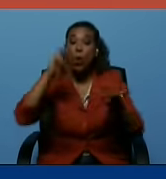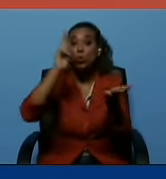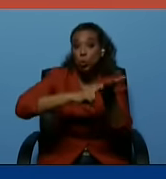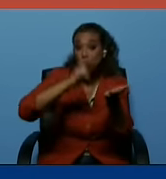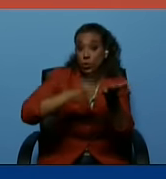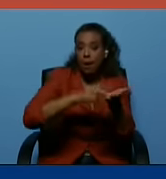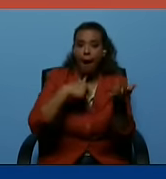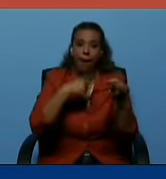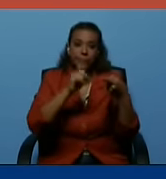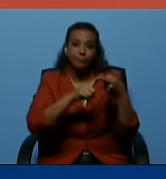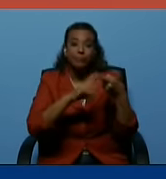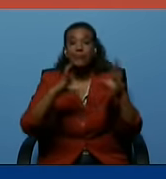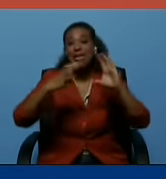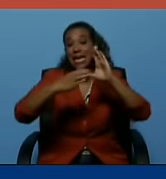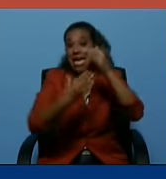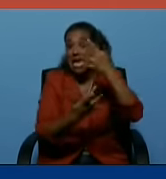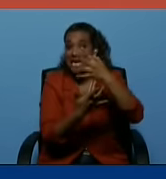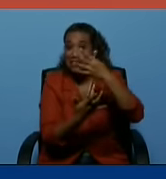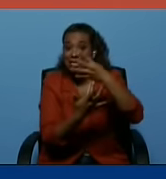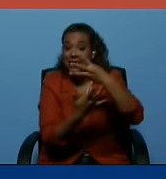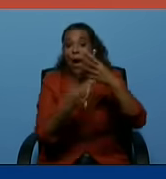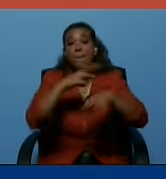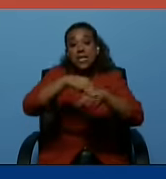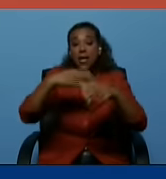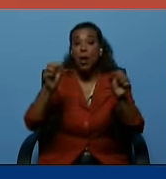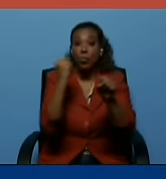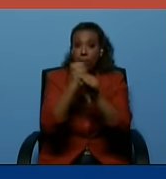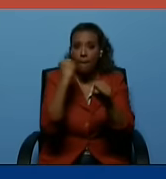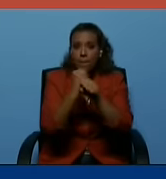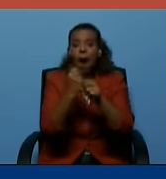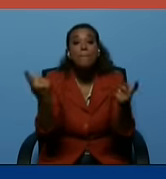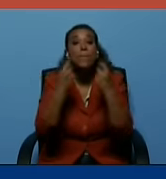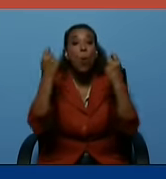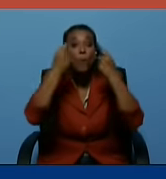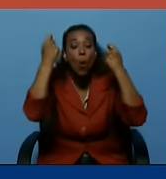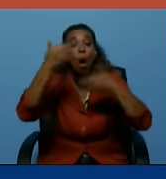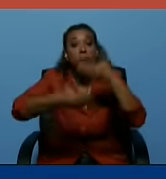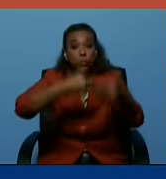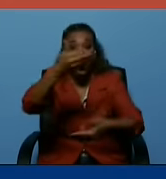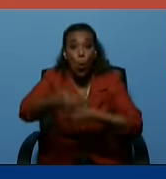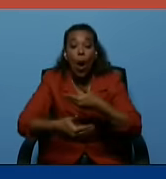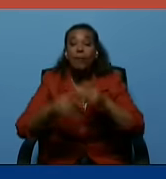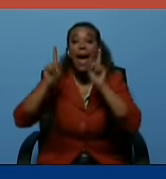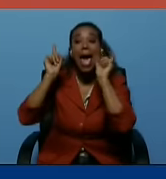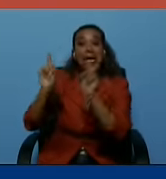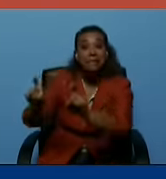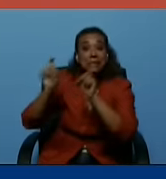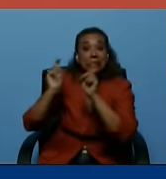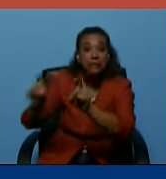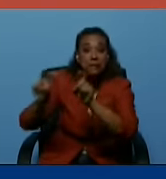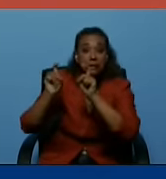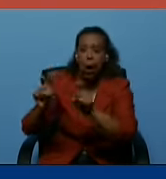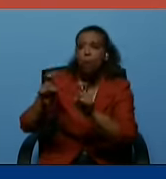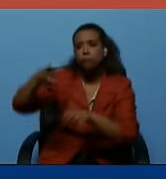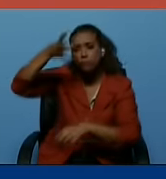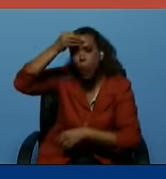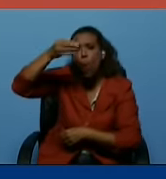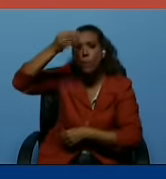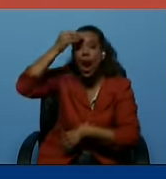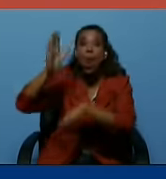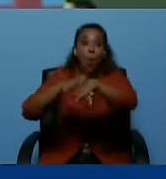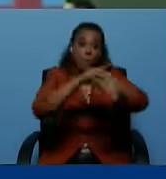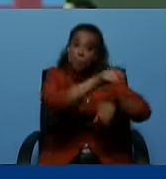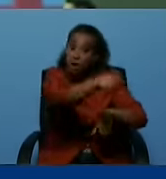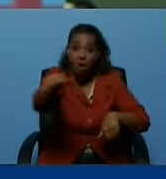Sociales, INSE, Ministerio del Trabajo, para promover el proceso de formalización. Eso lo pidieron